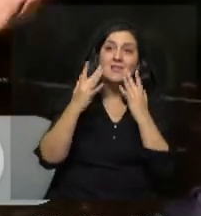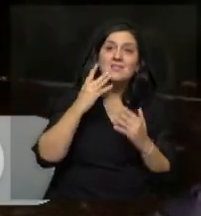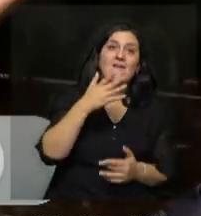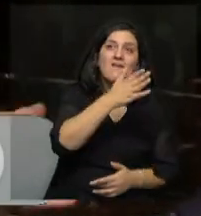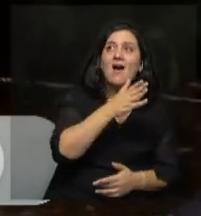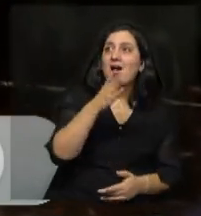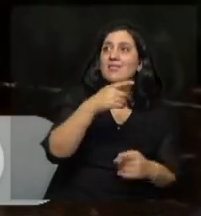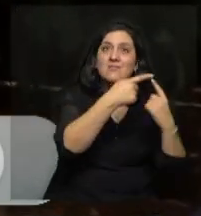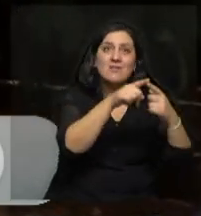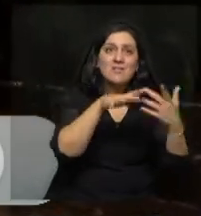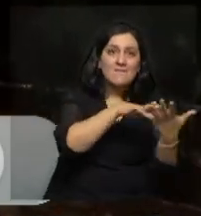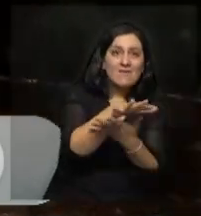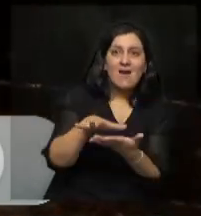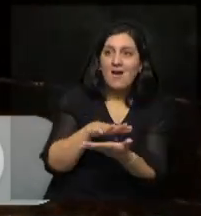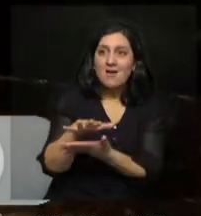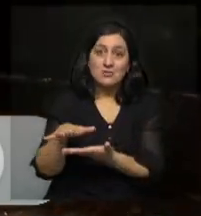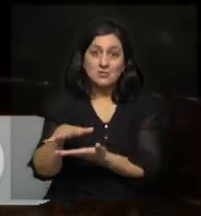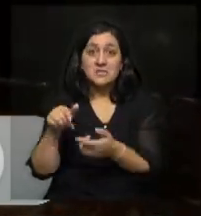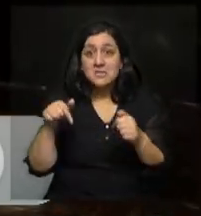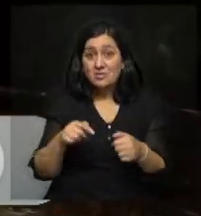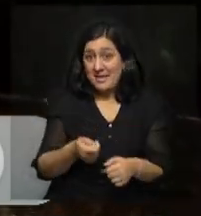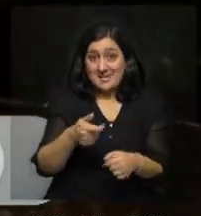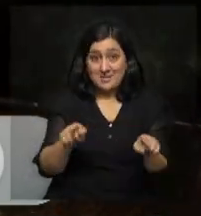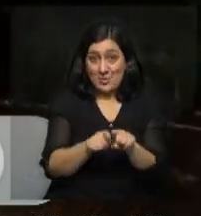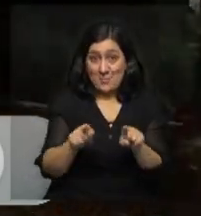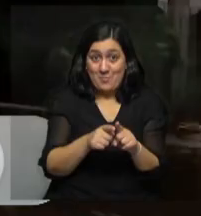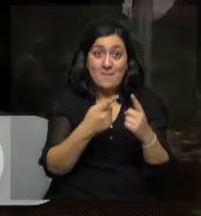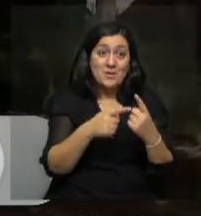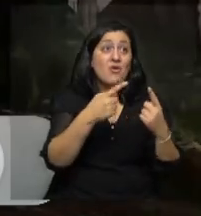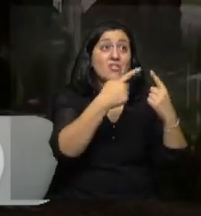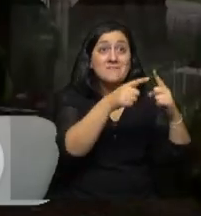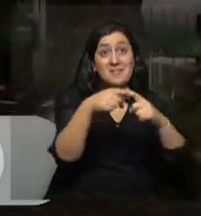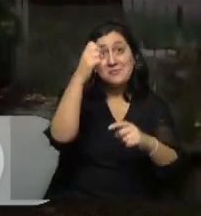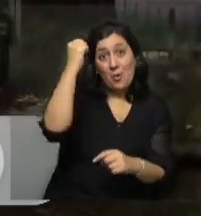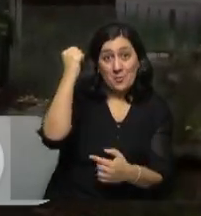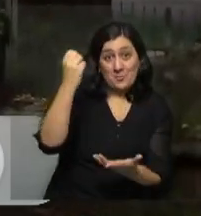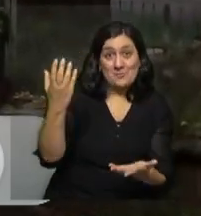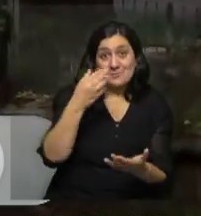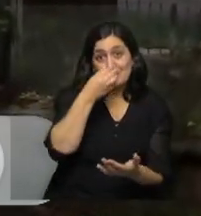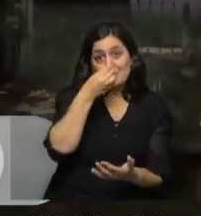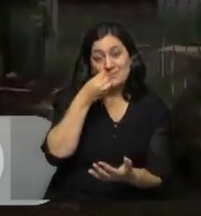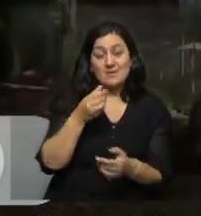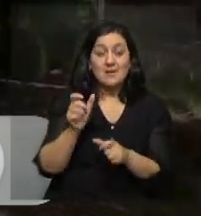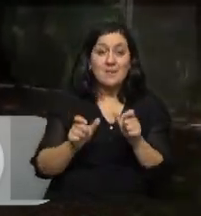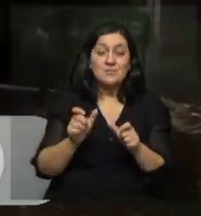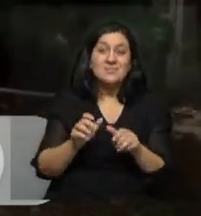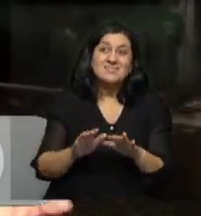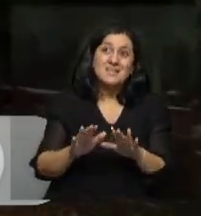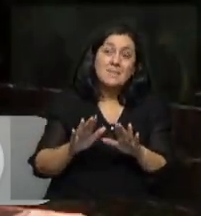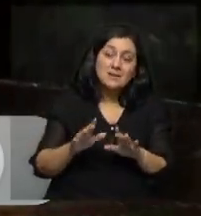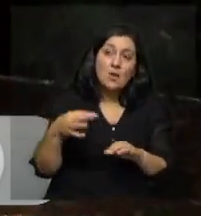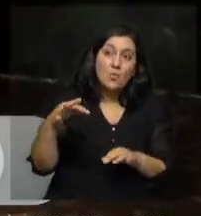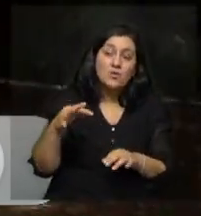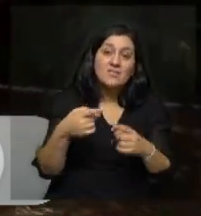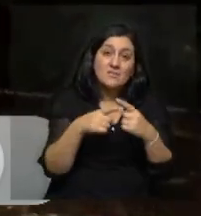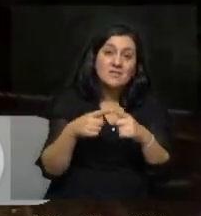barrio en barrio, de tablado a tablado, de escenario en escenario. Y esto es prácticamente algo muy parecido con un público... Capaz que la diferencia está en